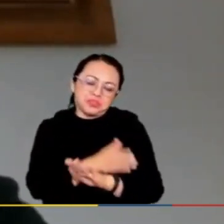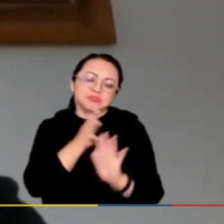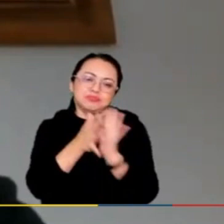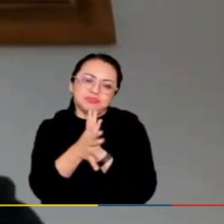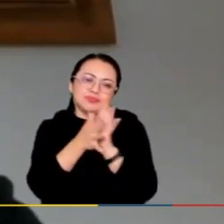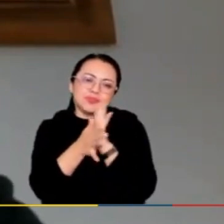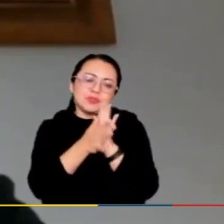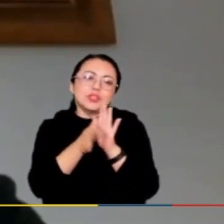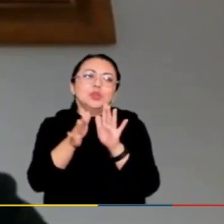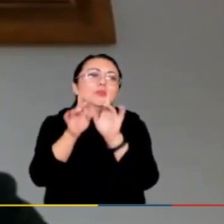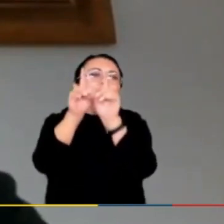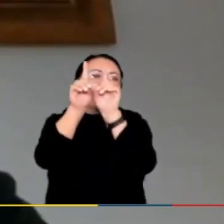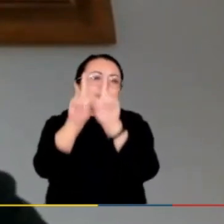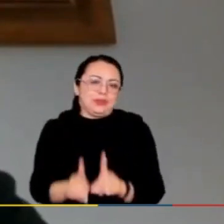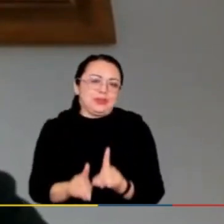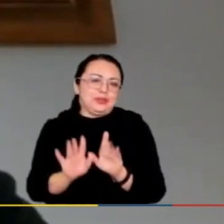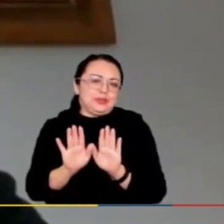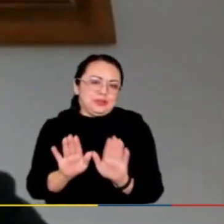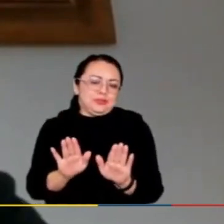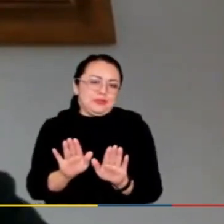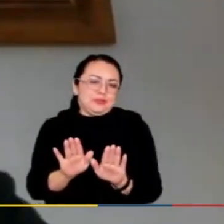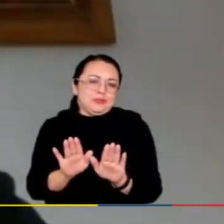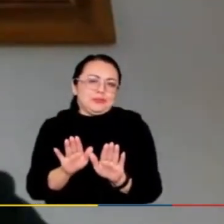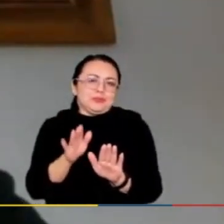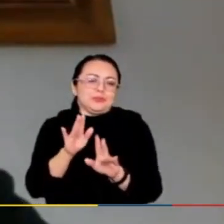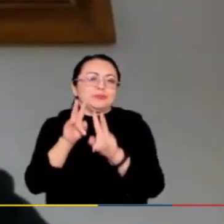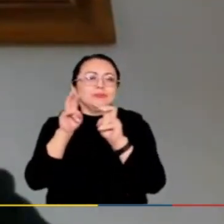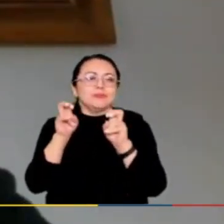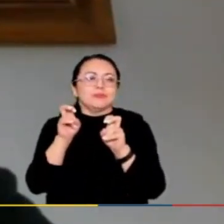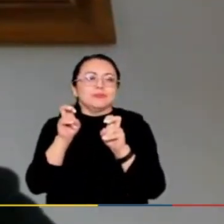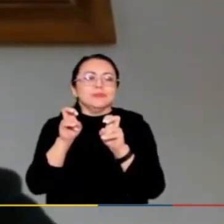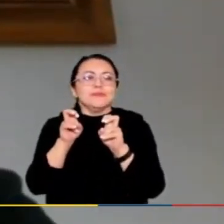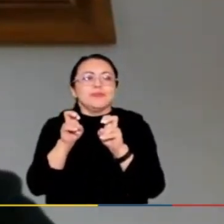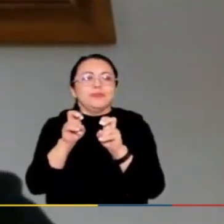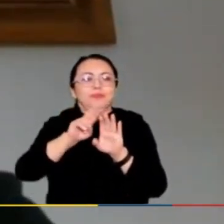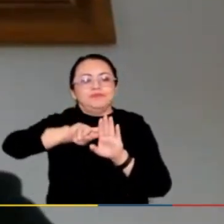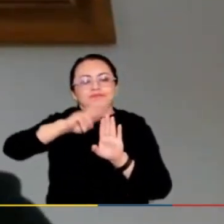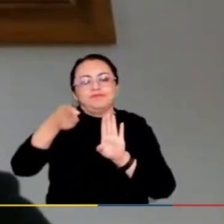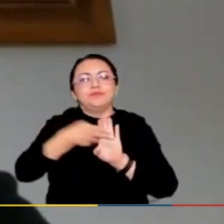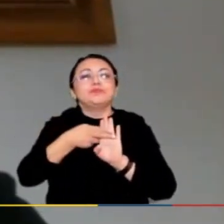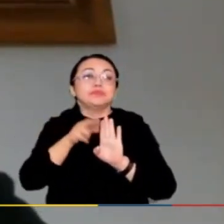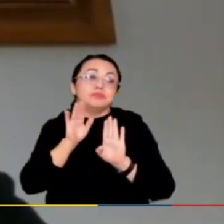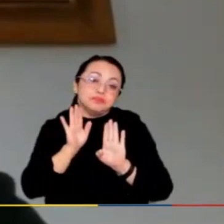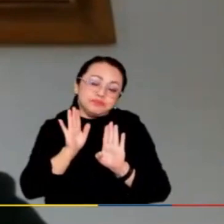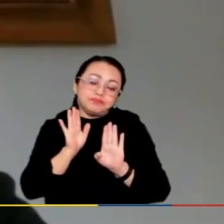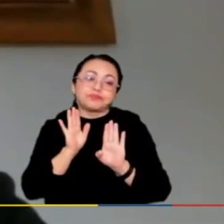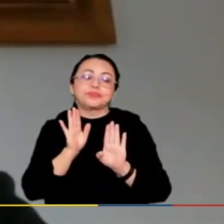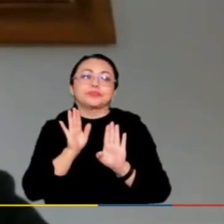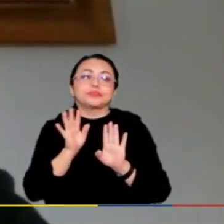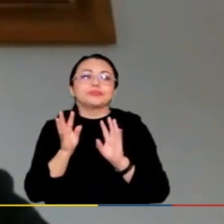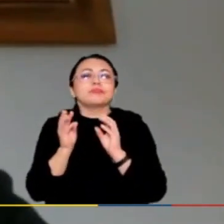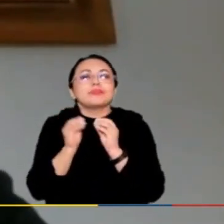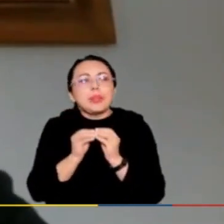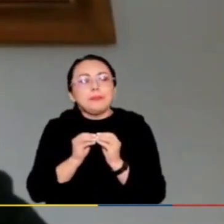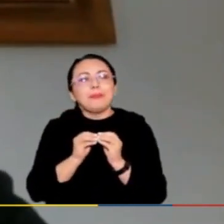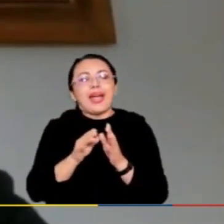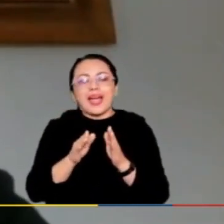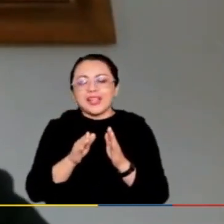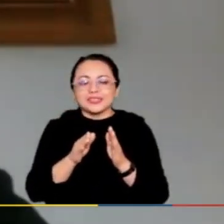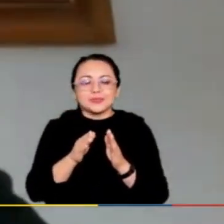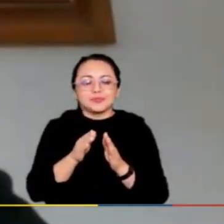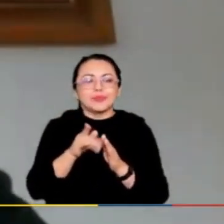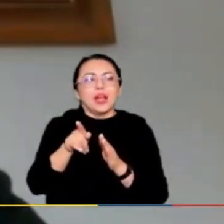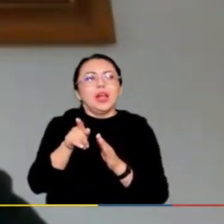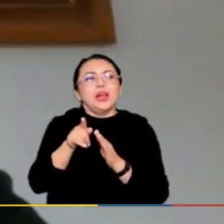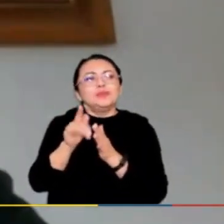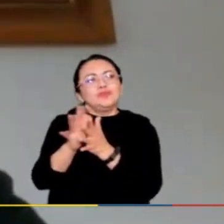frente a la decisión que se adoptó en sede casación y frente a los también como comentarios